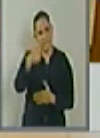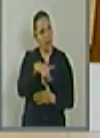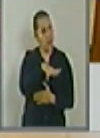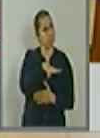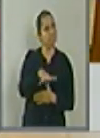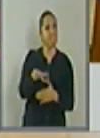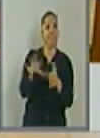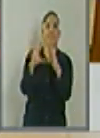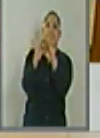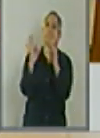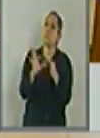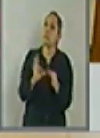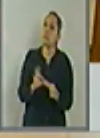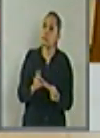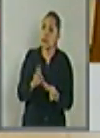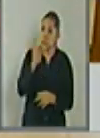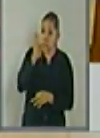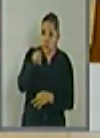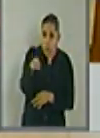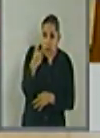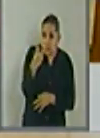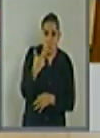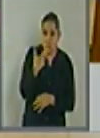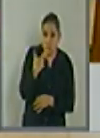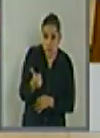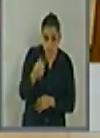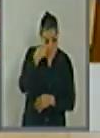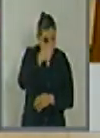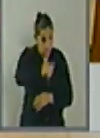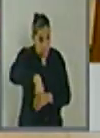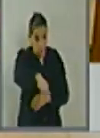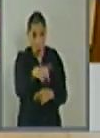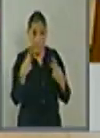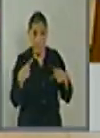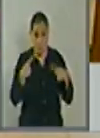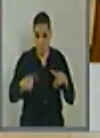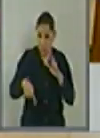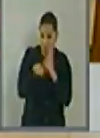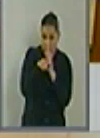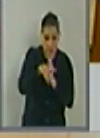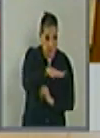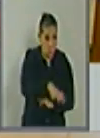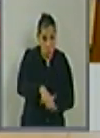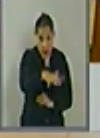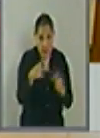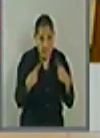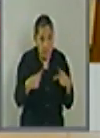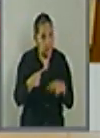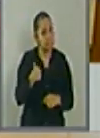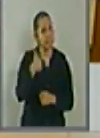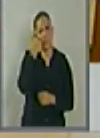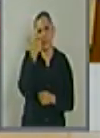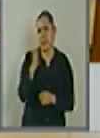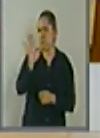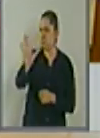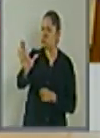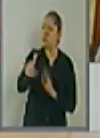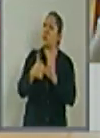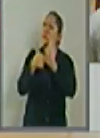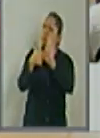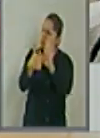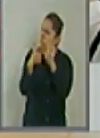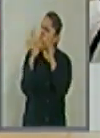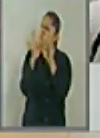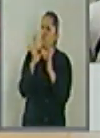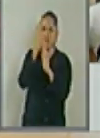lo que afecte a la población y que afecte al país. Seguiremos por ello mismo en la lucha contra la corrupción,